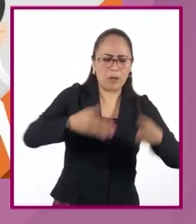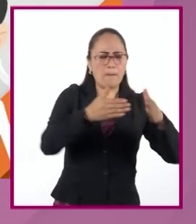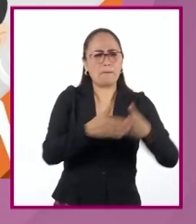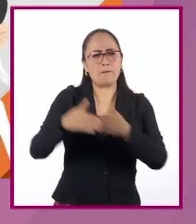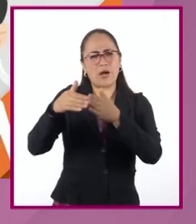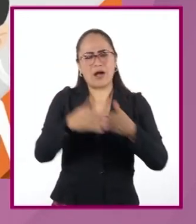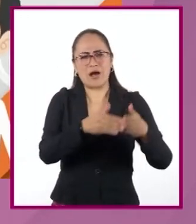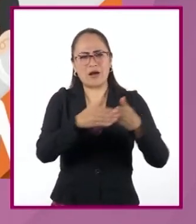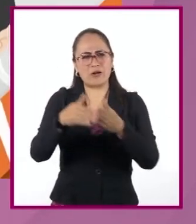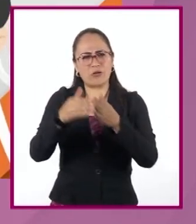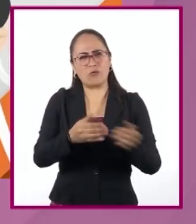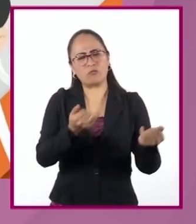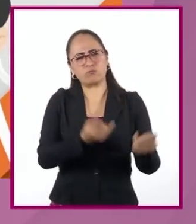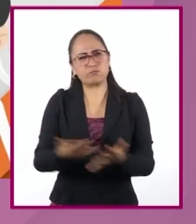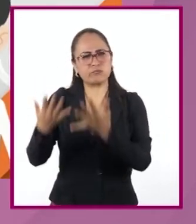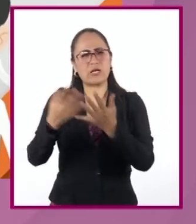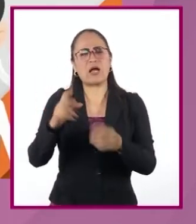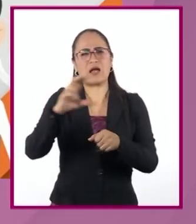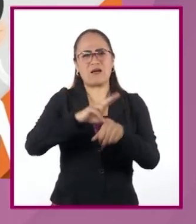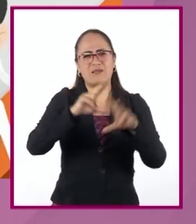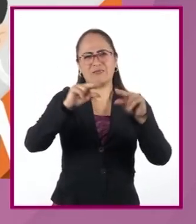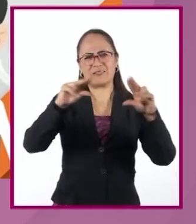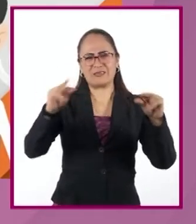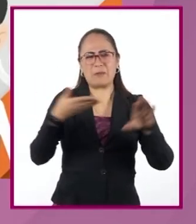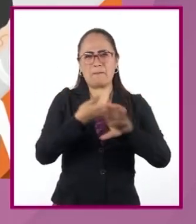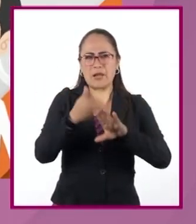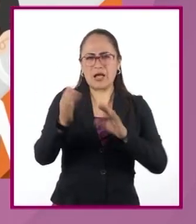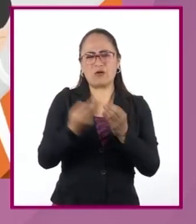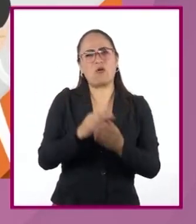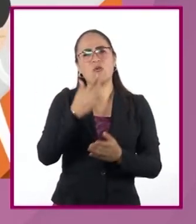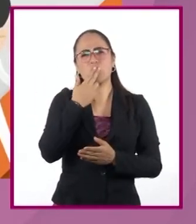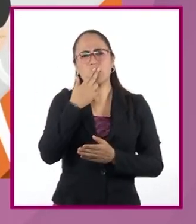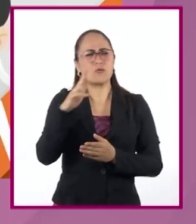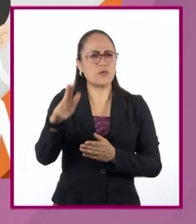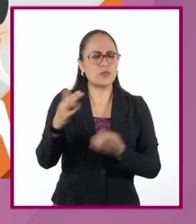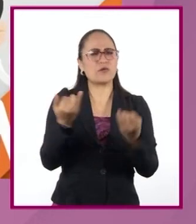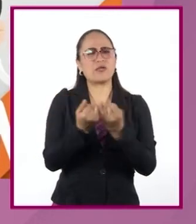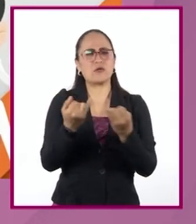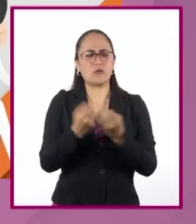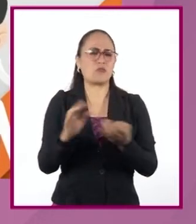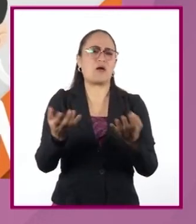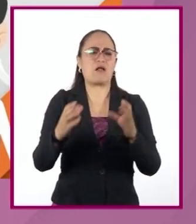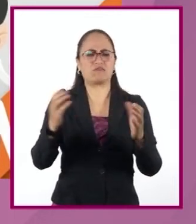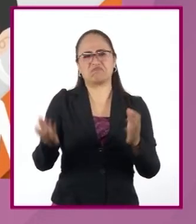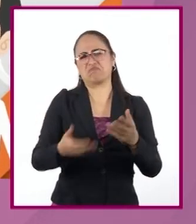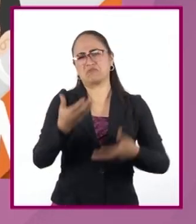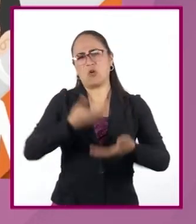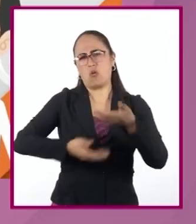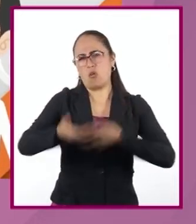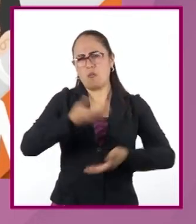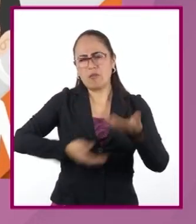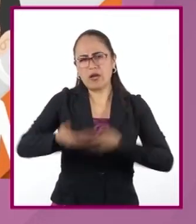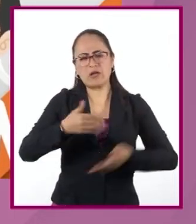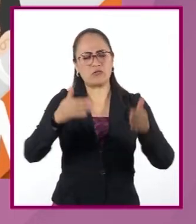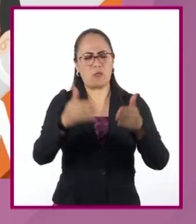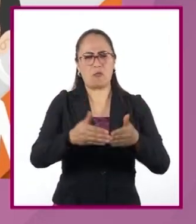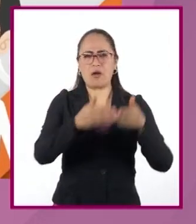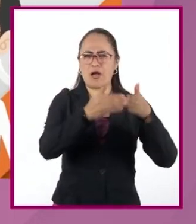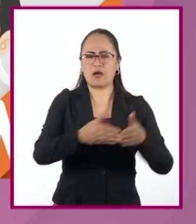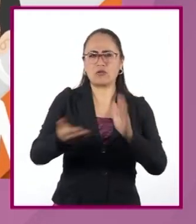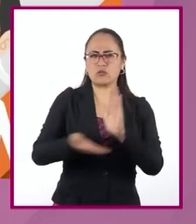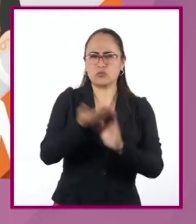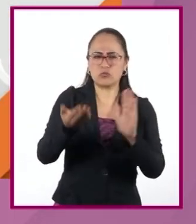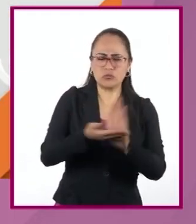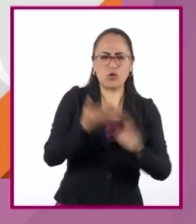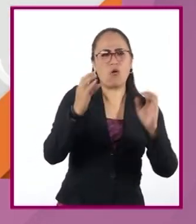de mercancías como algodón o tabaco, entre otras, al comercio, construcción de barcos, la manufactura, las granjas